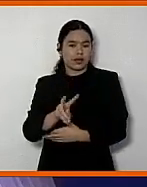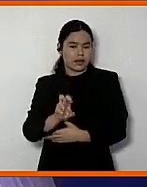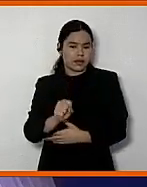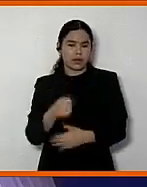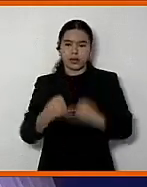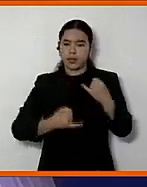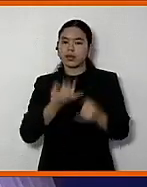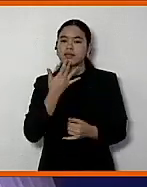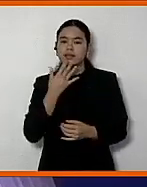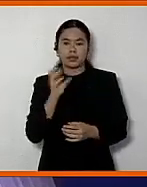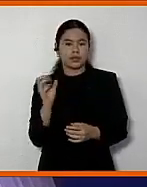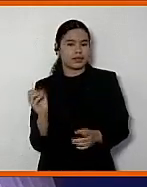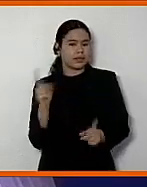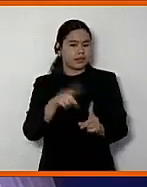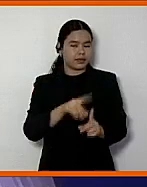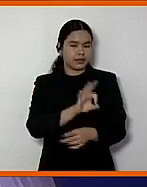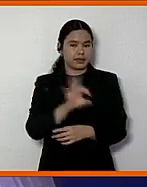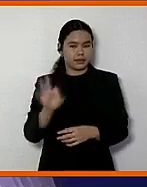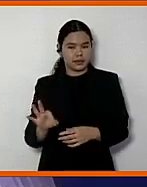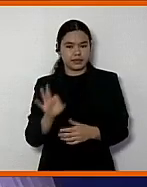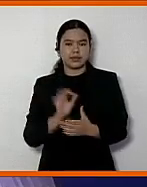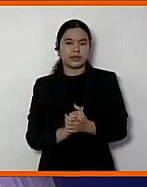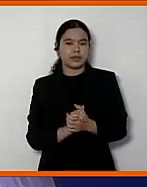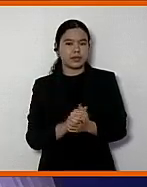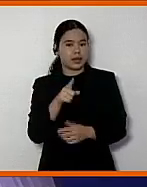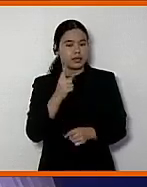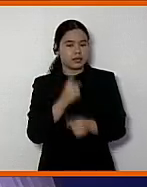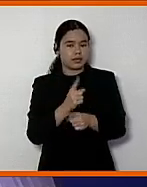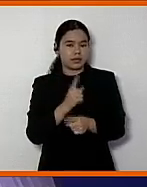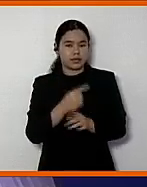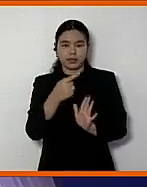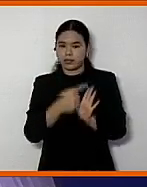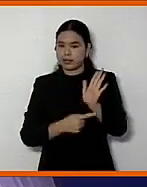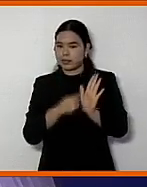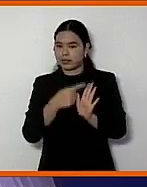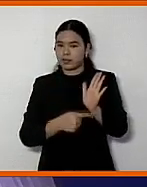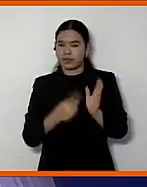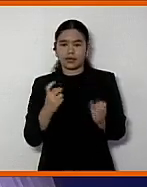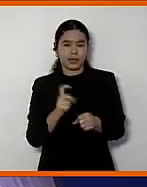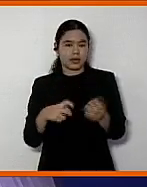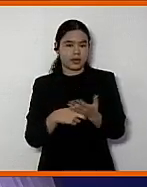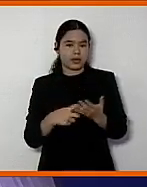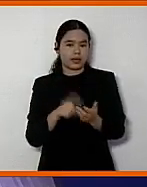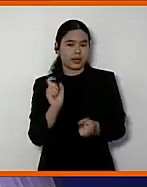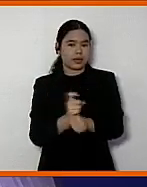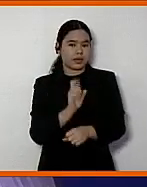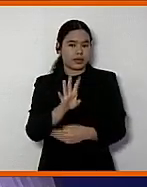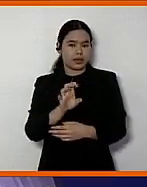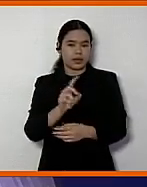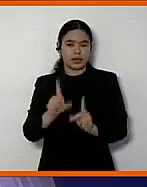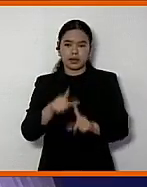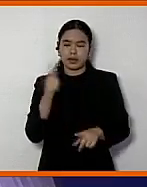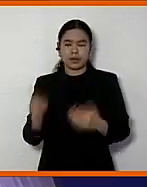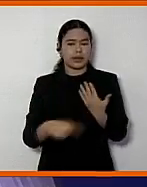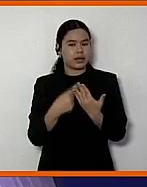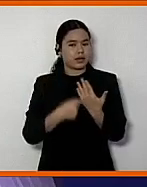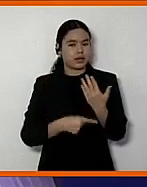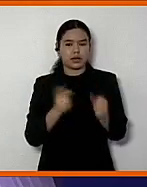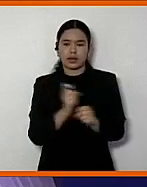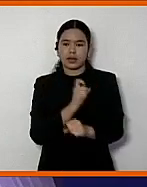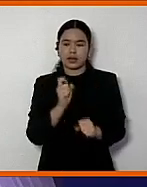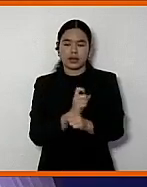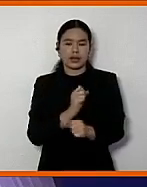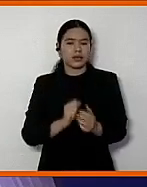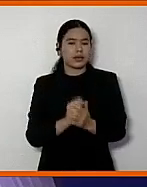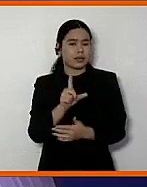patas favoritas del 00 al 99 si aciertas al derecho ganas 400 lempiras si aciertas al revés ganas